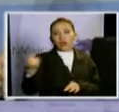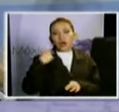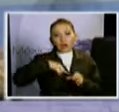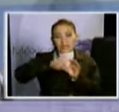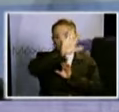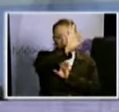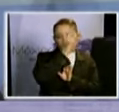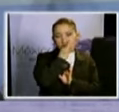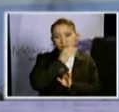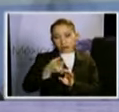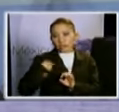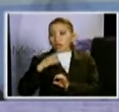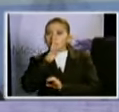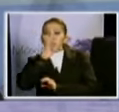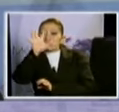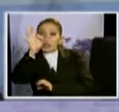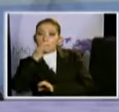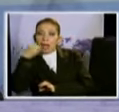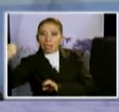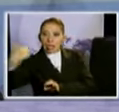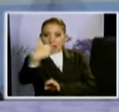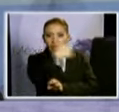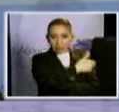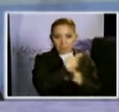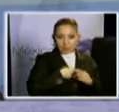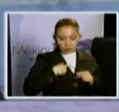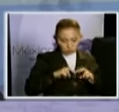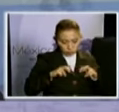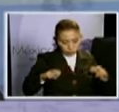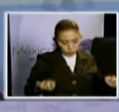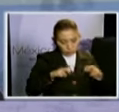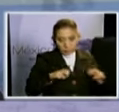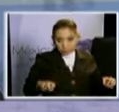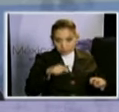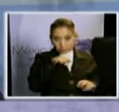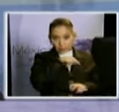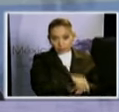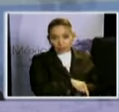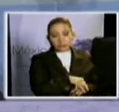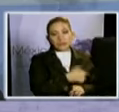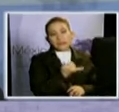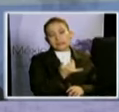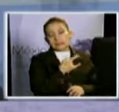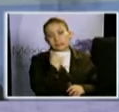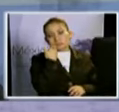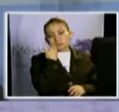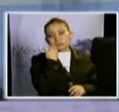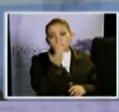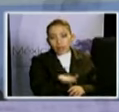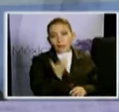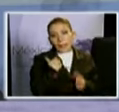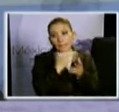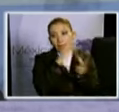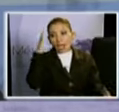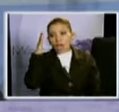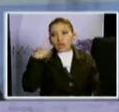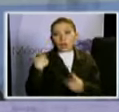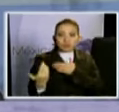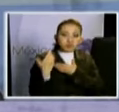rondas de 5 minutos, respuestas de 5 minutos de cada uno de los panelistas, y de tal manera lo que queremos es la mayor